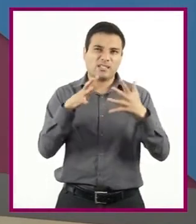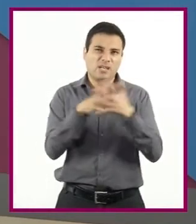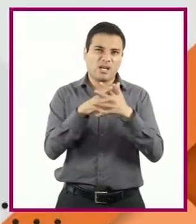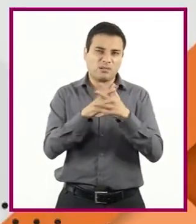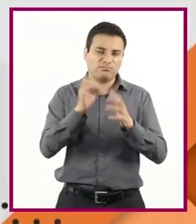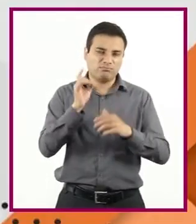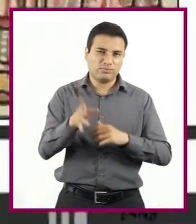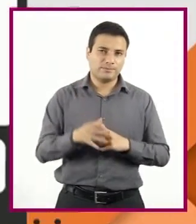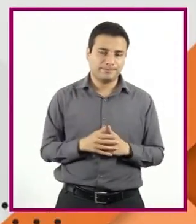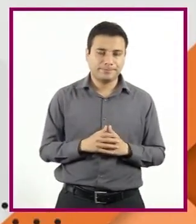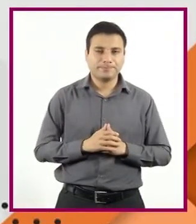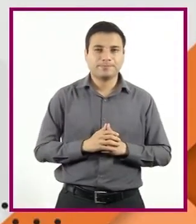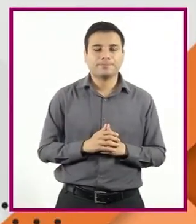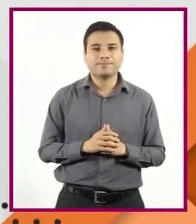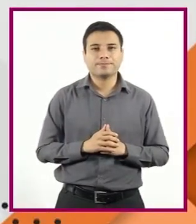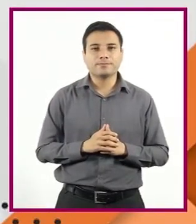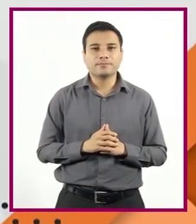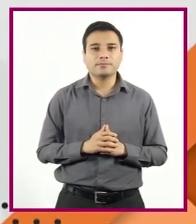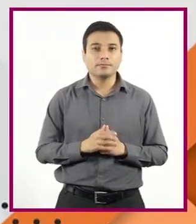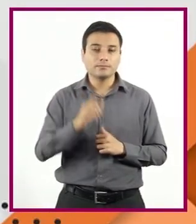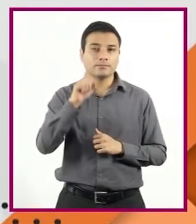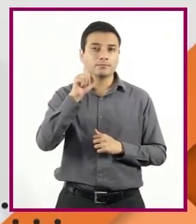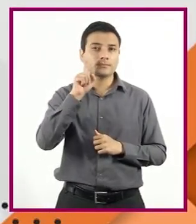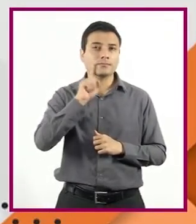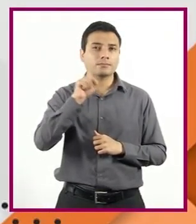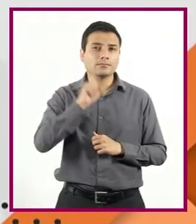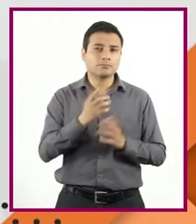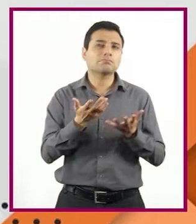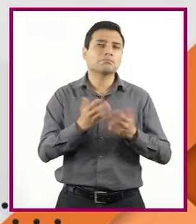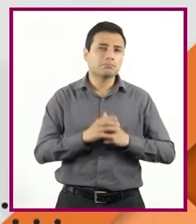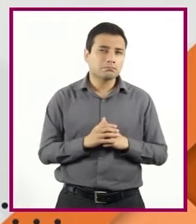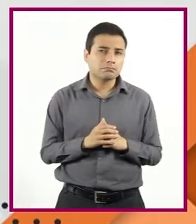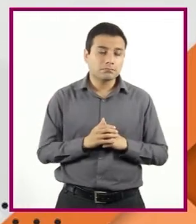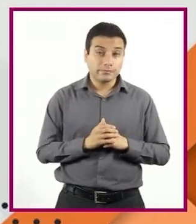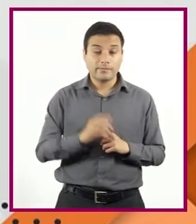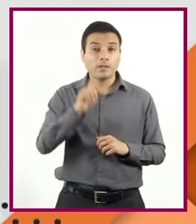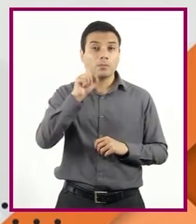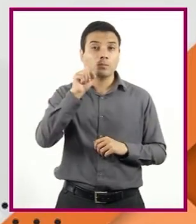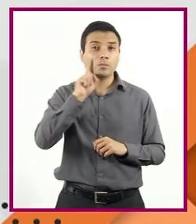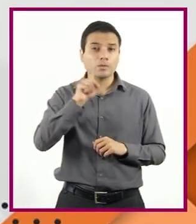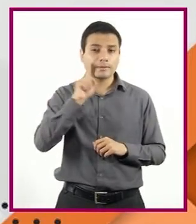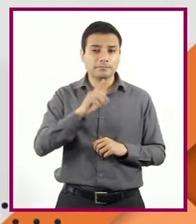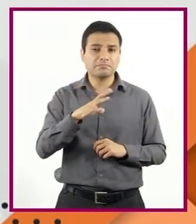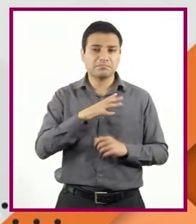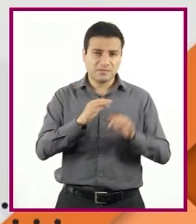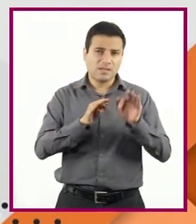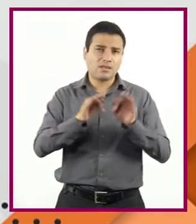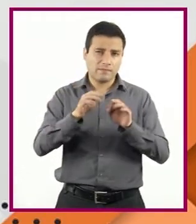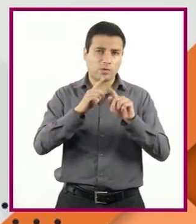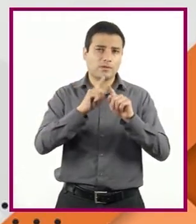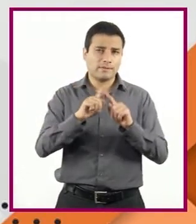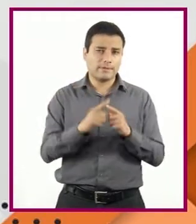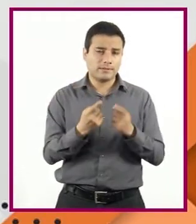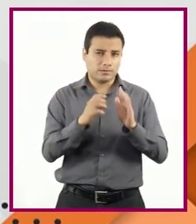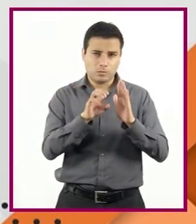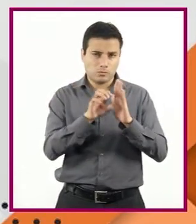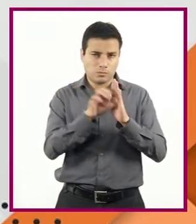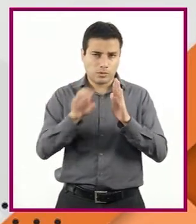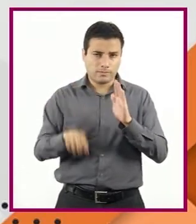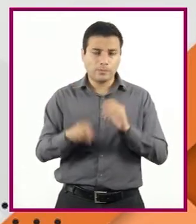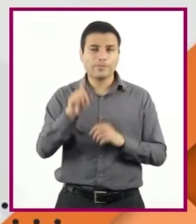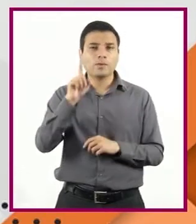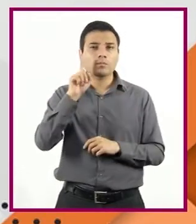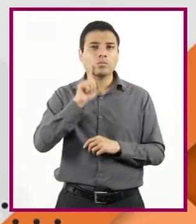virtud. ¿Y las mujeres? Ellas desempeñaban distintas tareas. En el caso de las mujeres